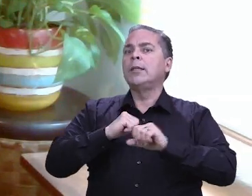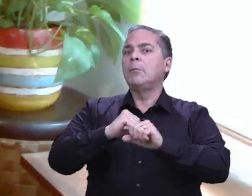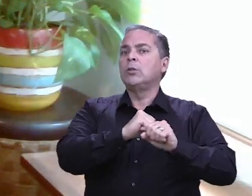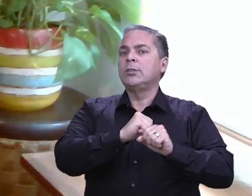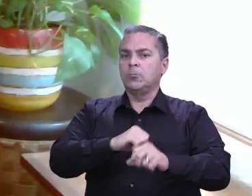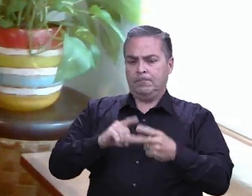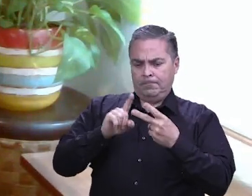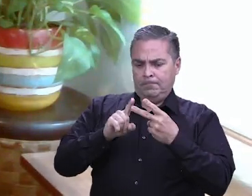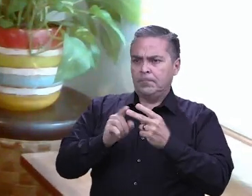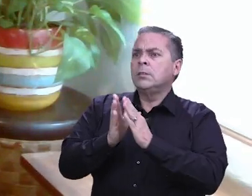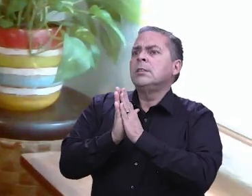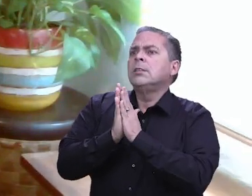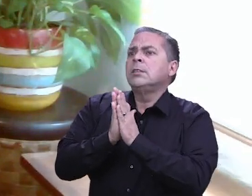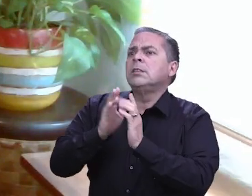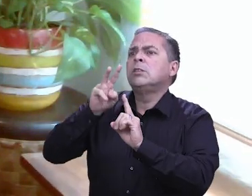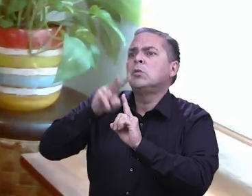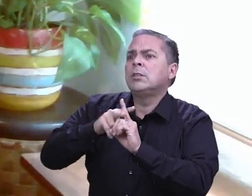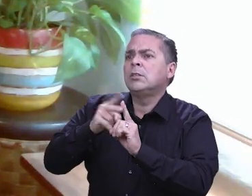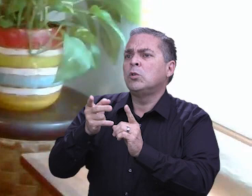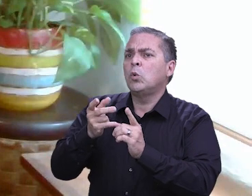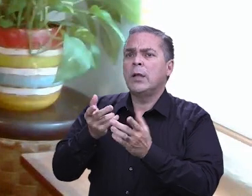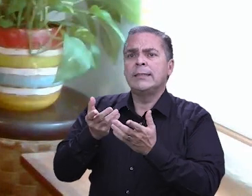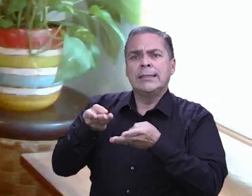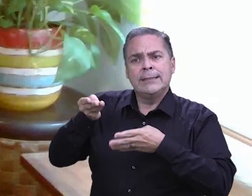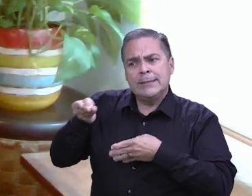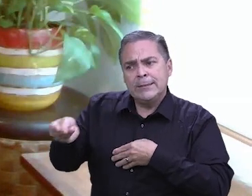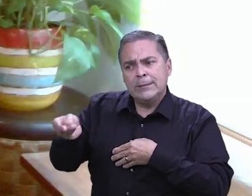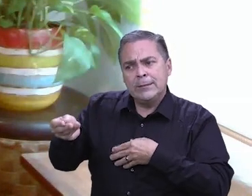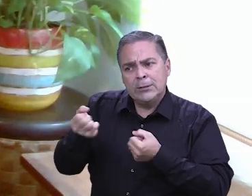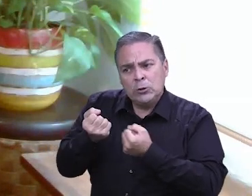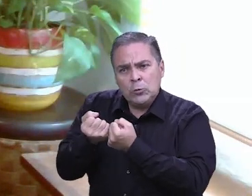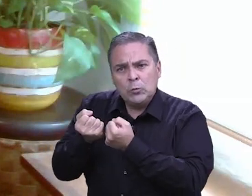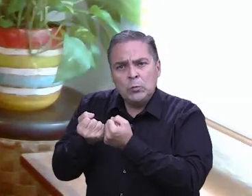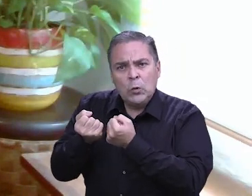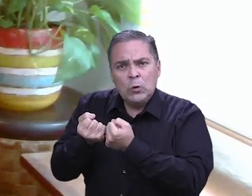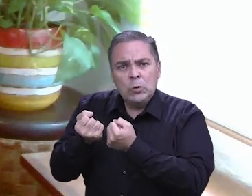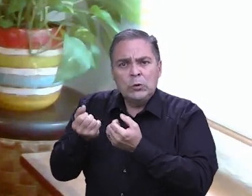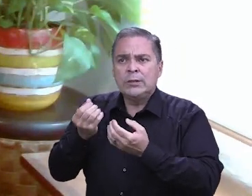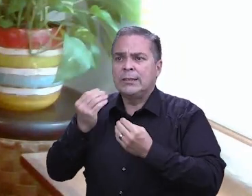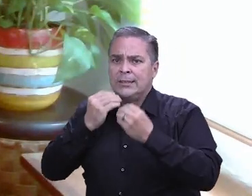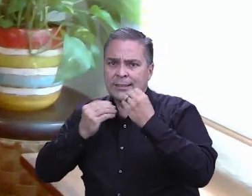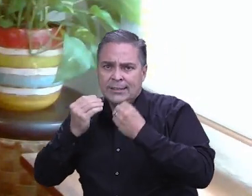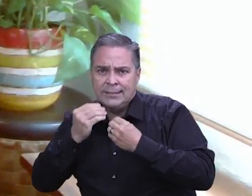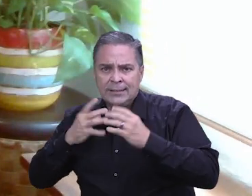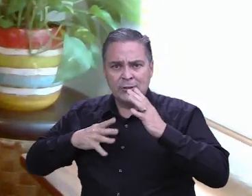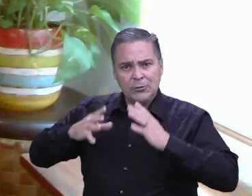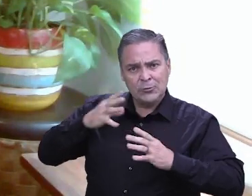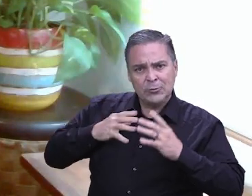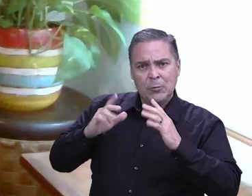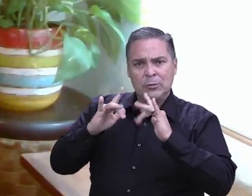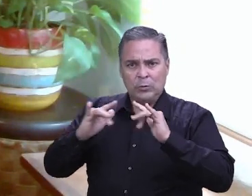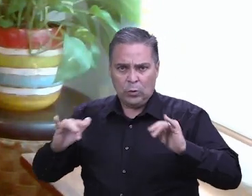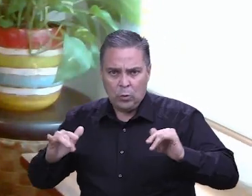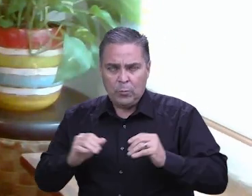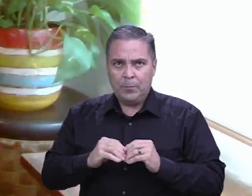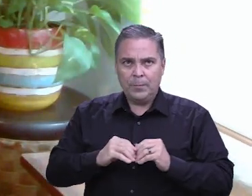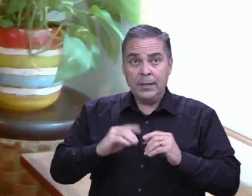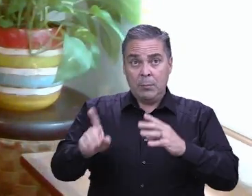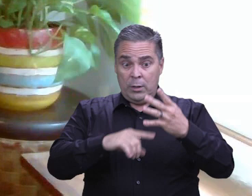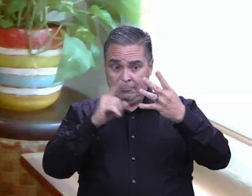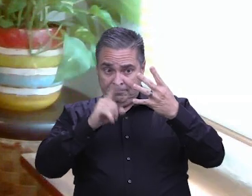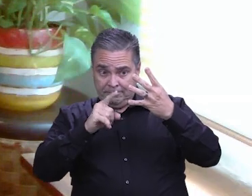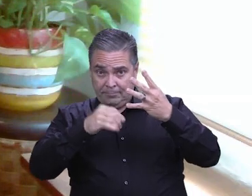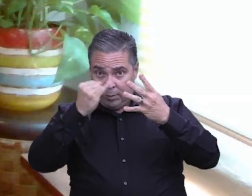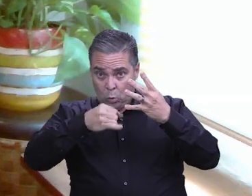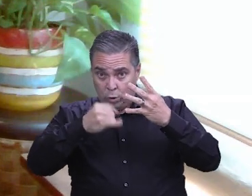Y también vamos a estar hablando en nuestro último episodio sobre esos procesos criminales que pueden surgir cuando